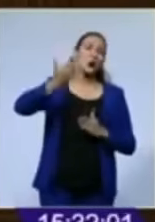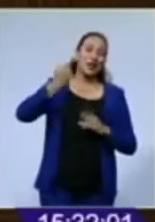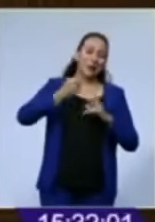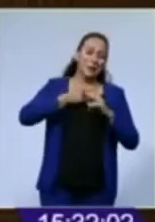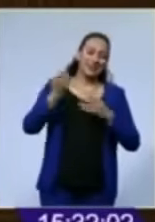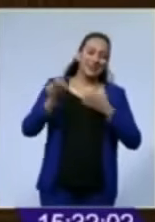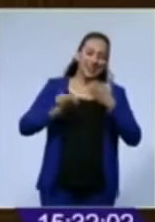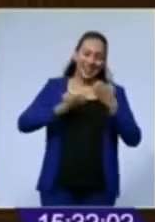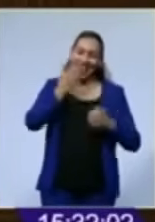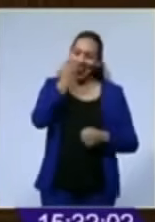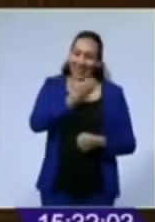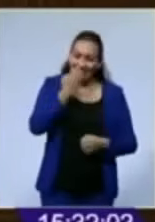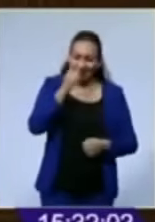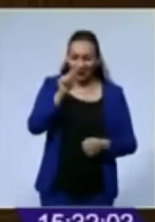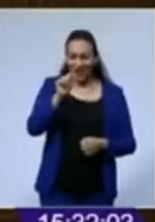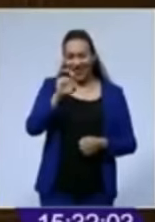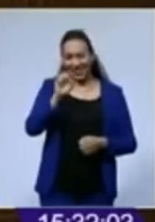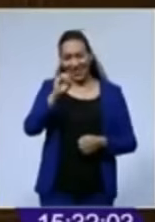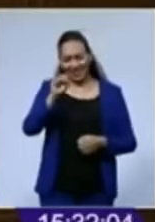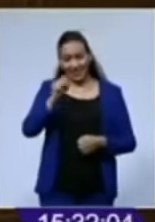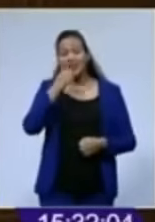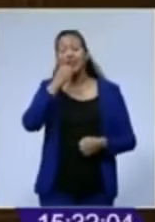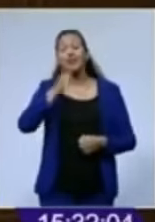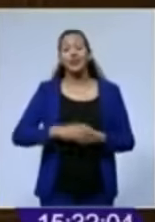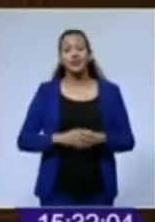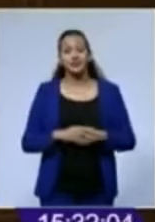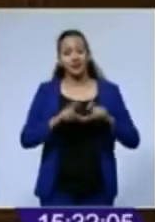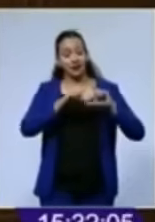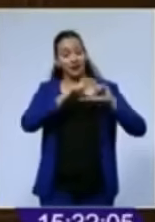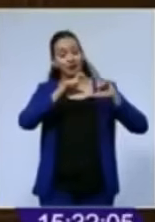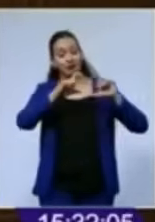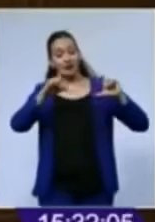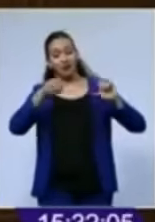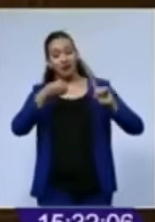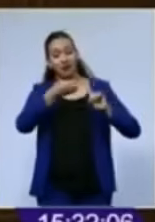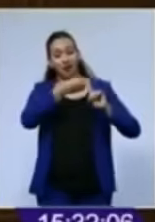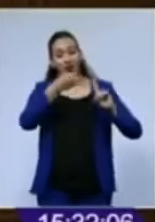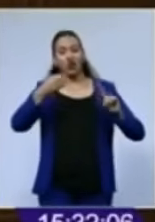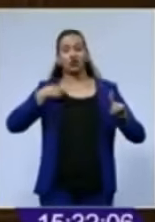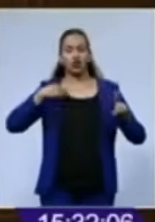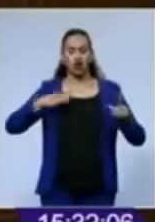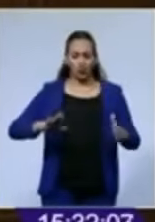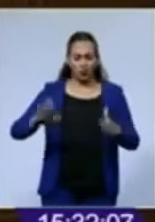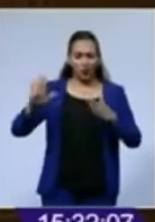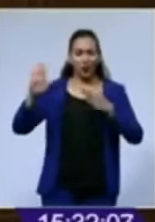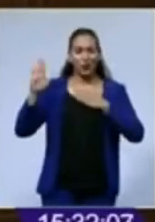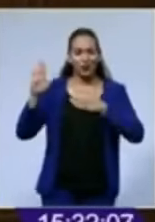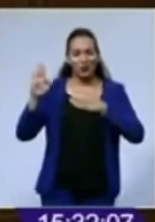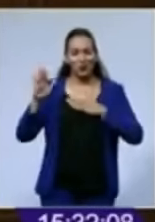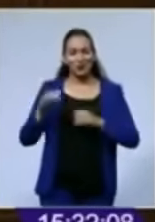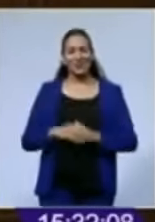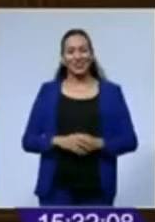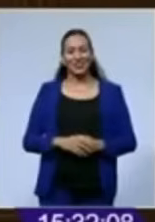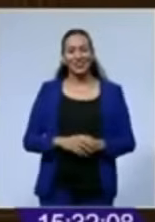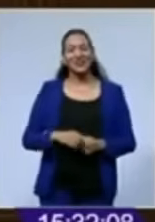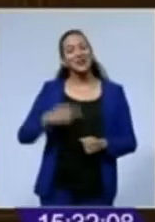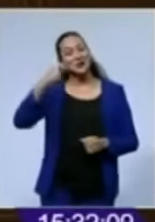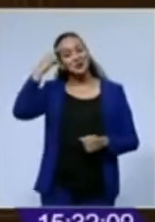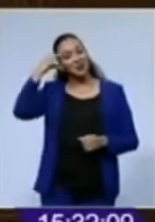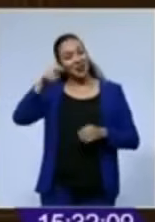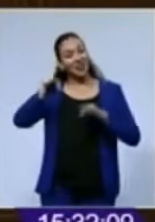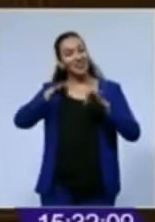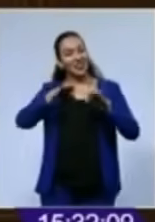50 años está especializado en juicio de amparo pero también se caracteriza Porque avaló la